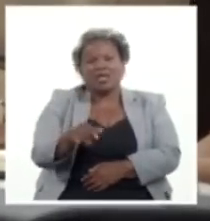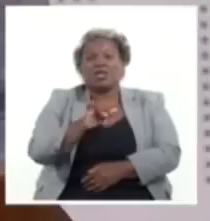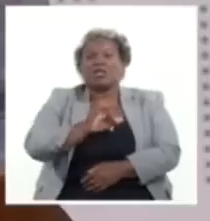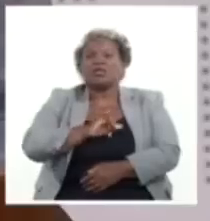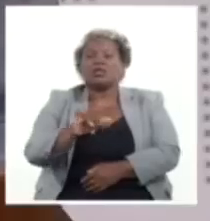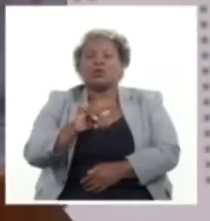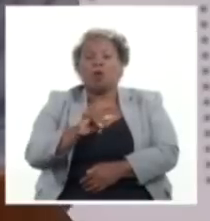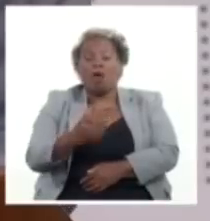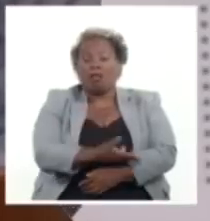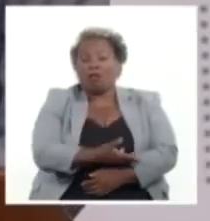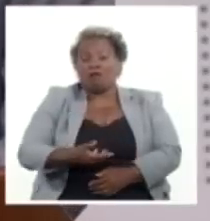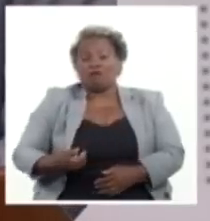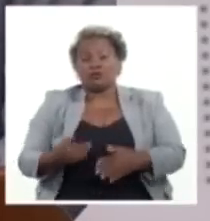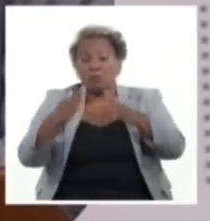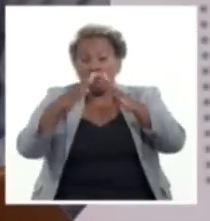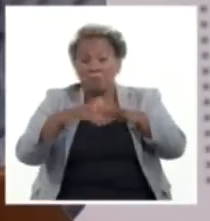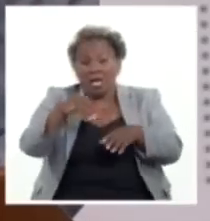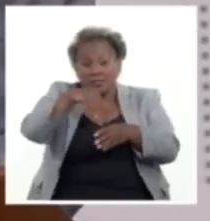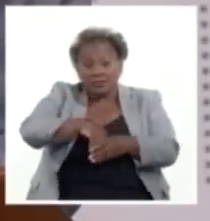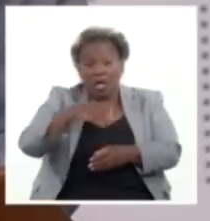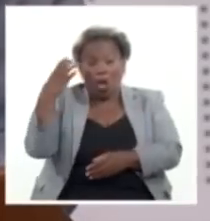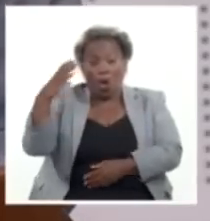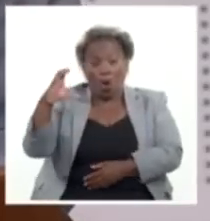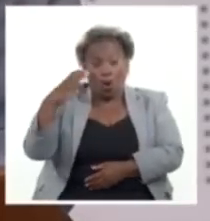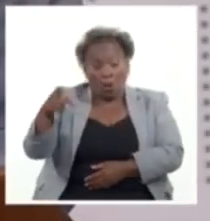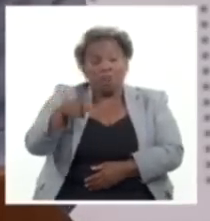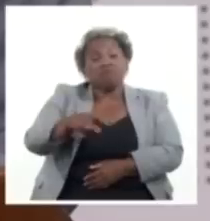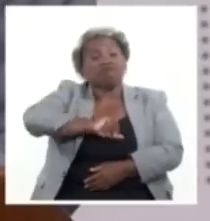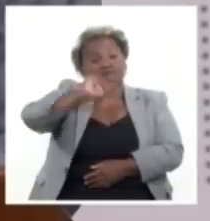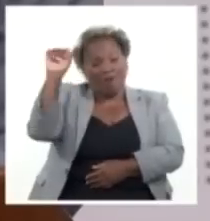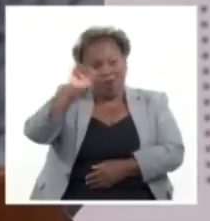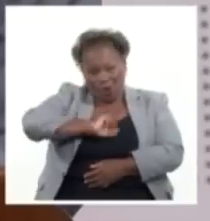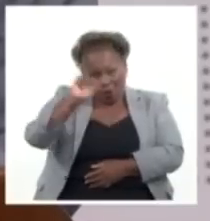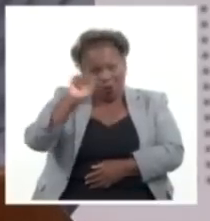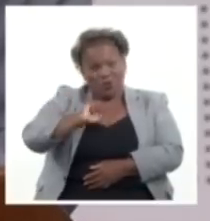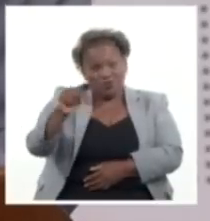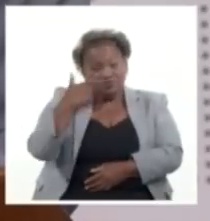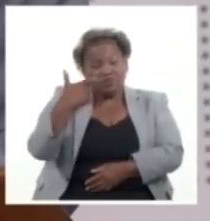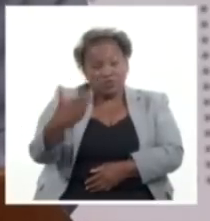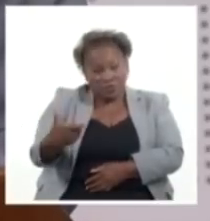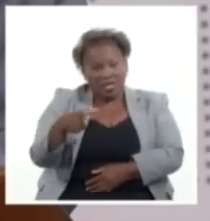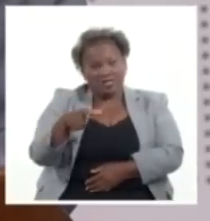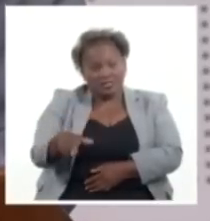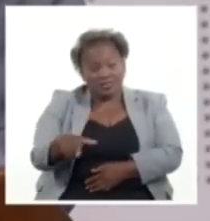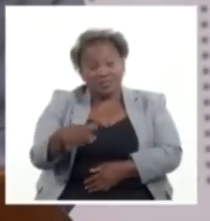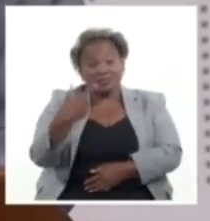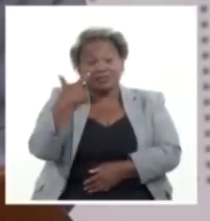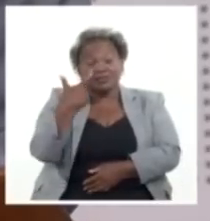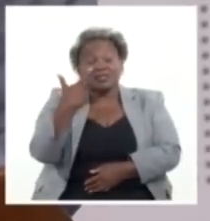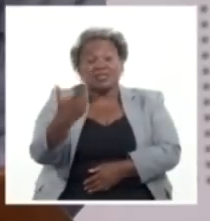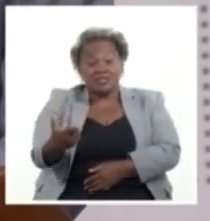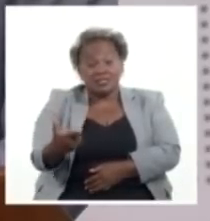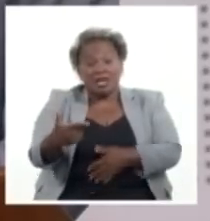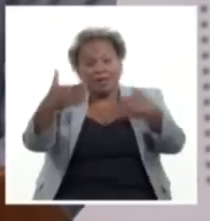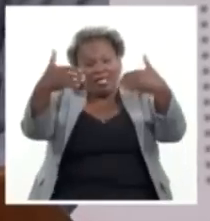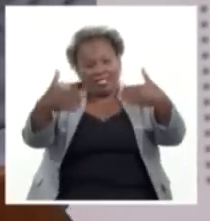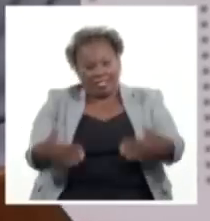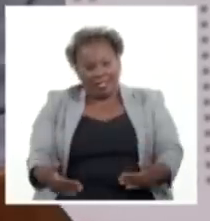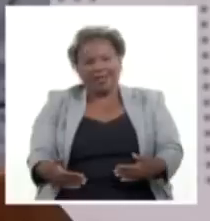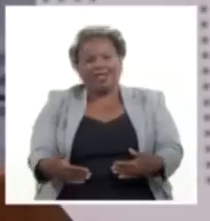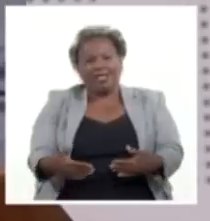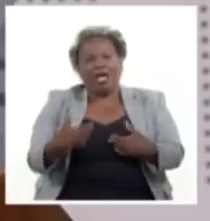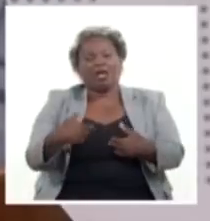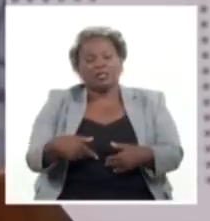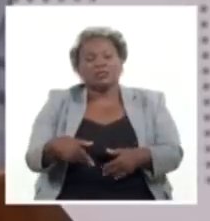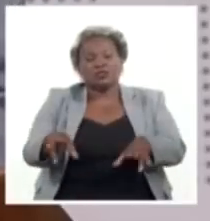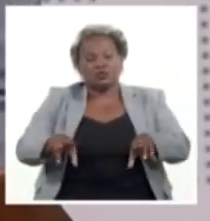los esfuerzos de paz en Colombia es un logro encomiable y una reivindicación de la postura digna y justa asumida